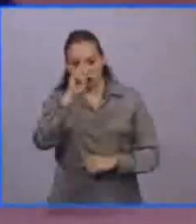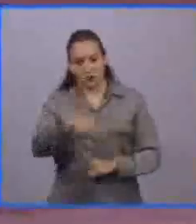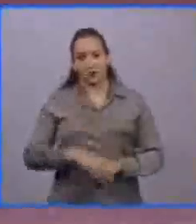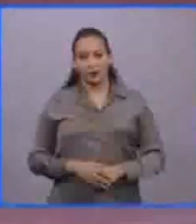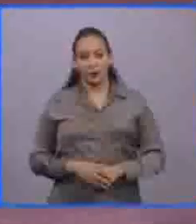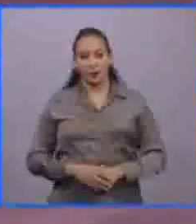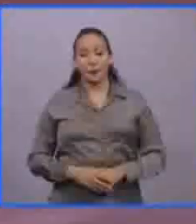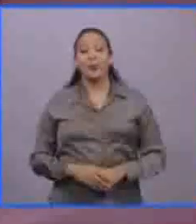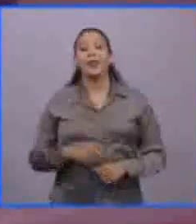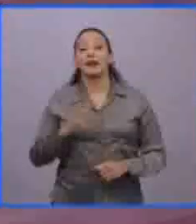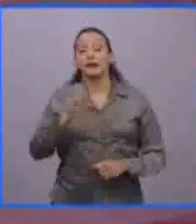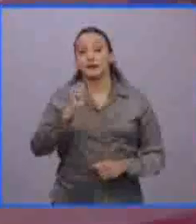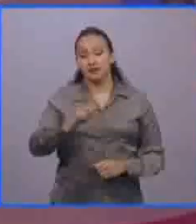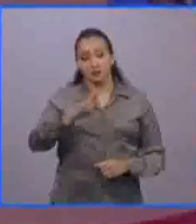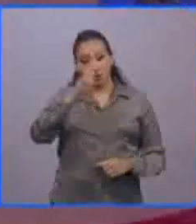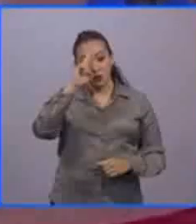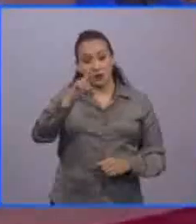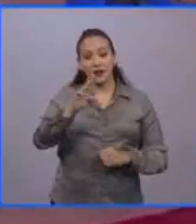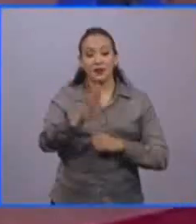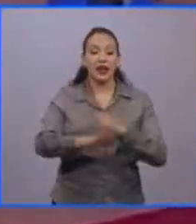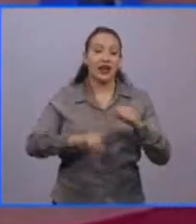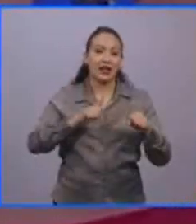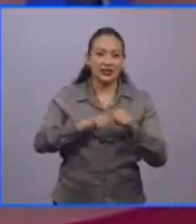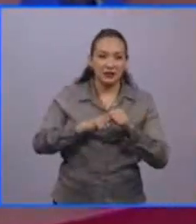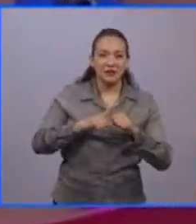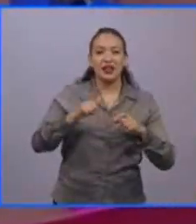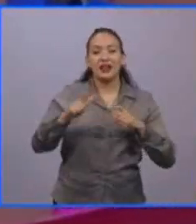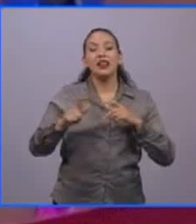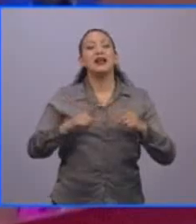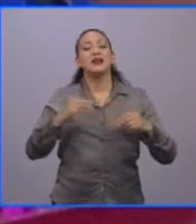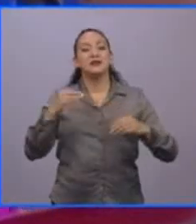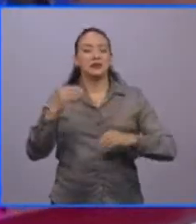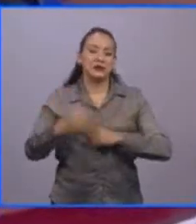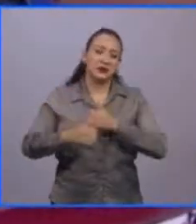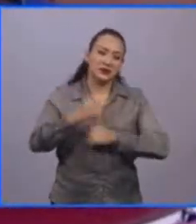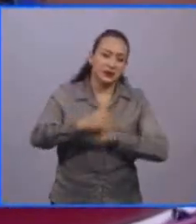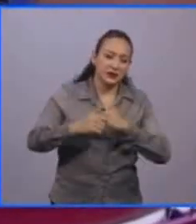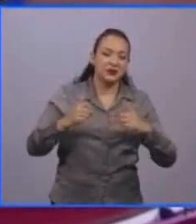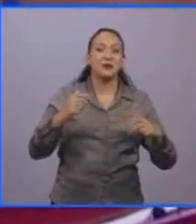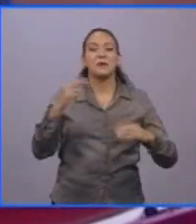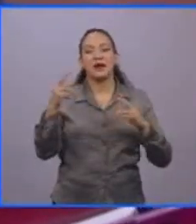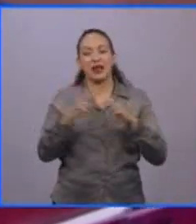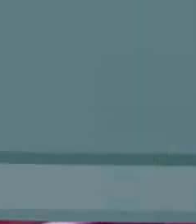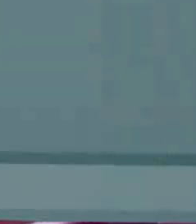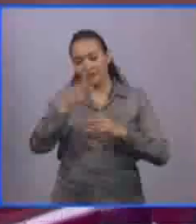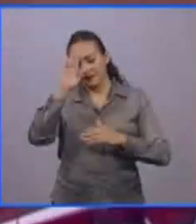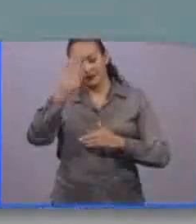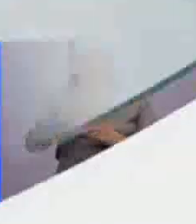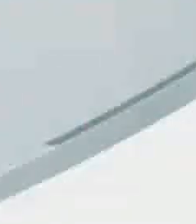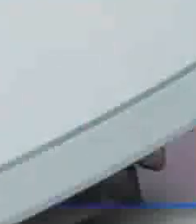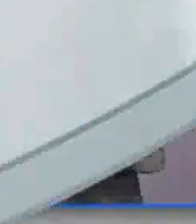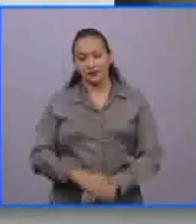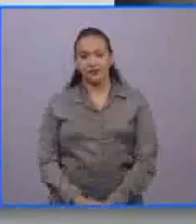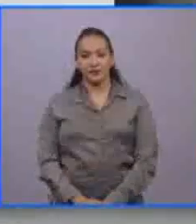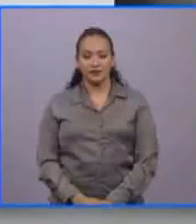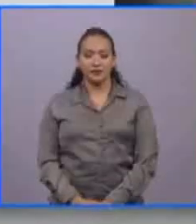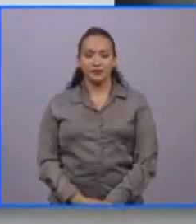lo que implica la prohibición de peleas de animales de cualquier especie y las corridas de toros.